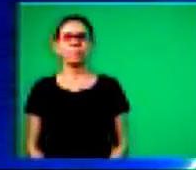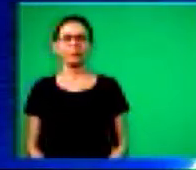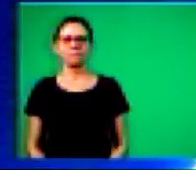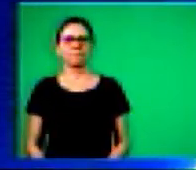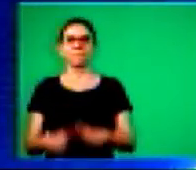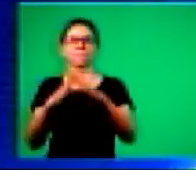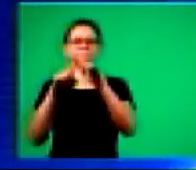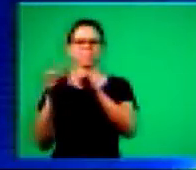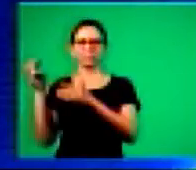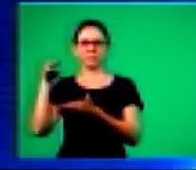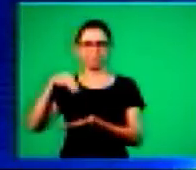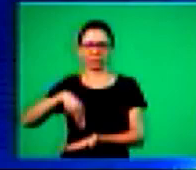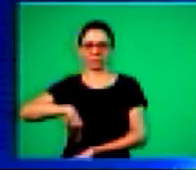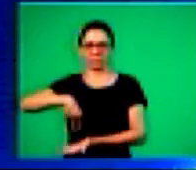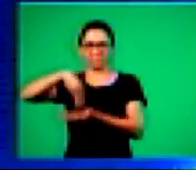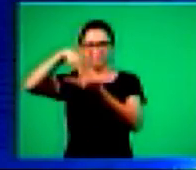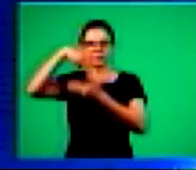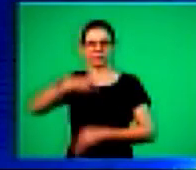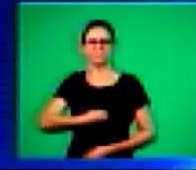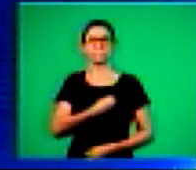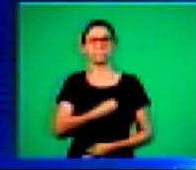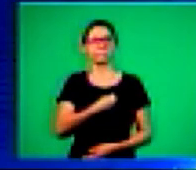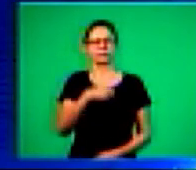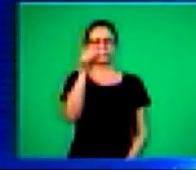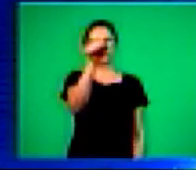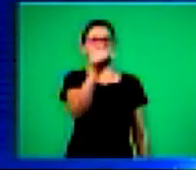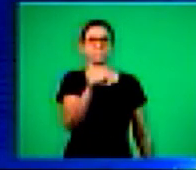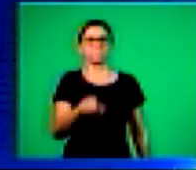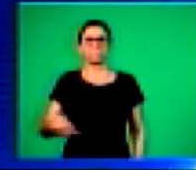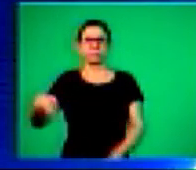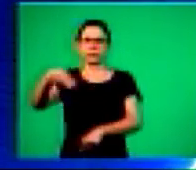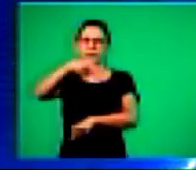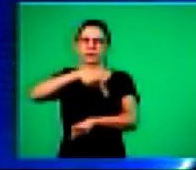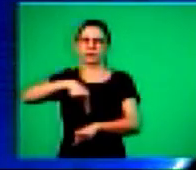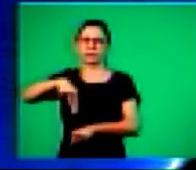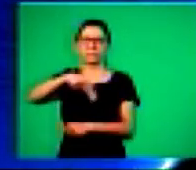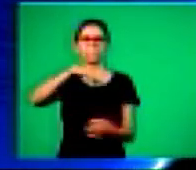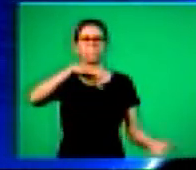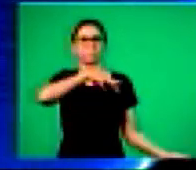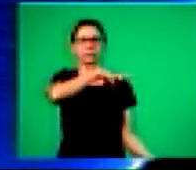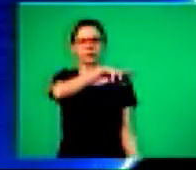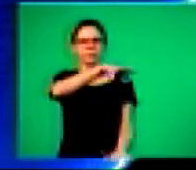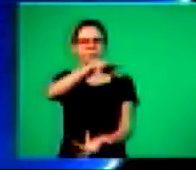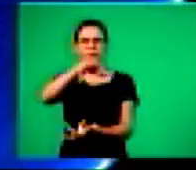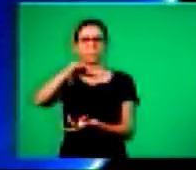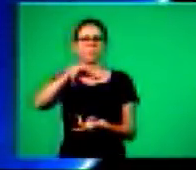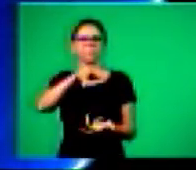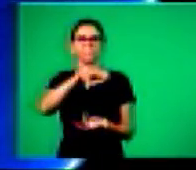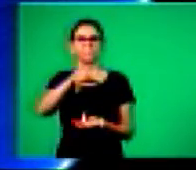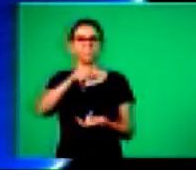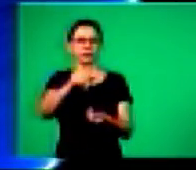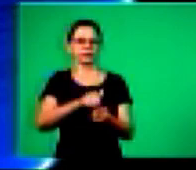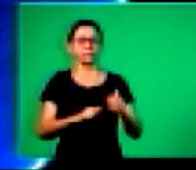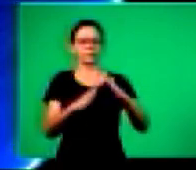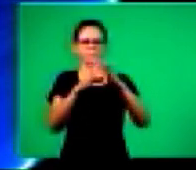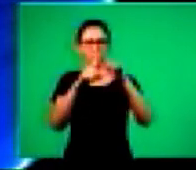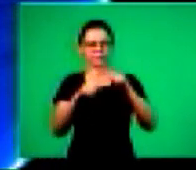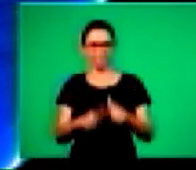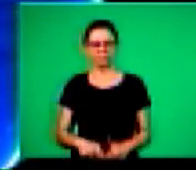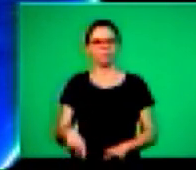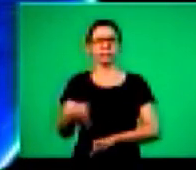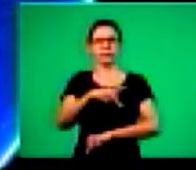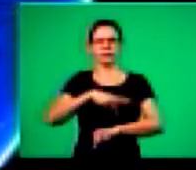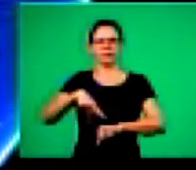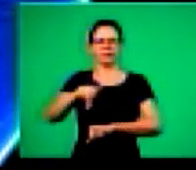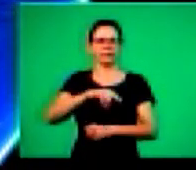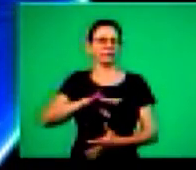y está presente en naciones de todos los continentes del planeta iglesias